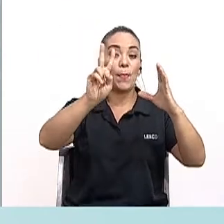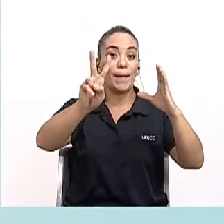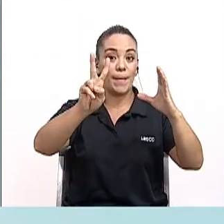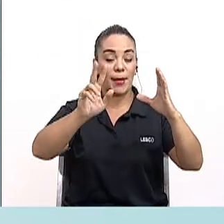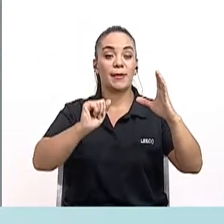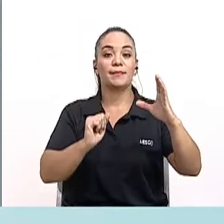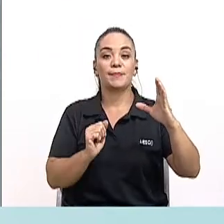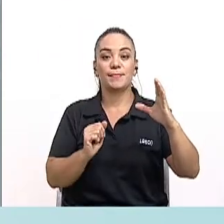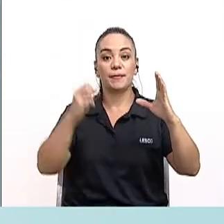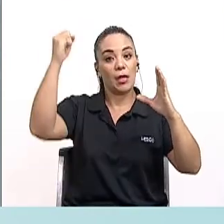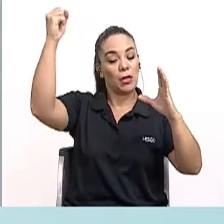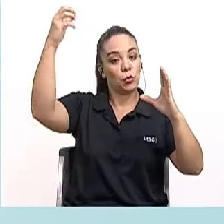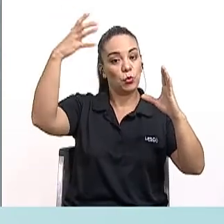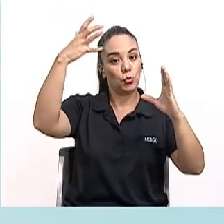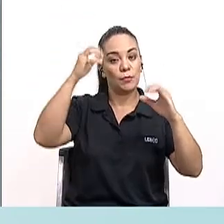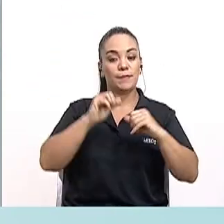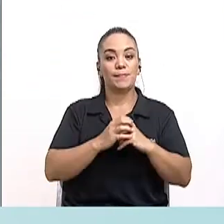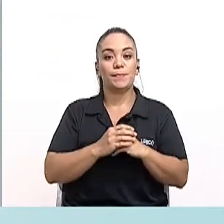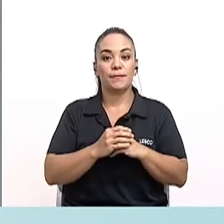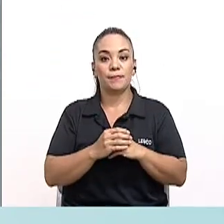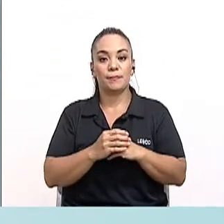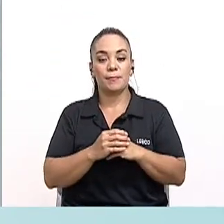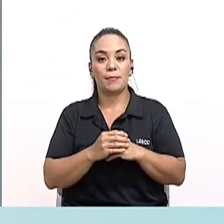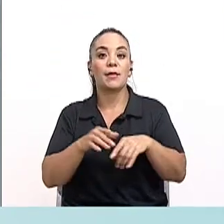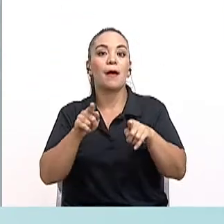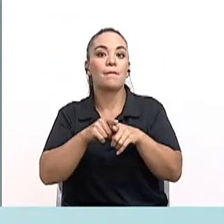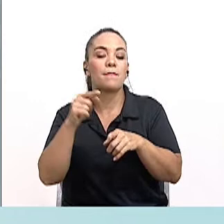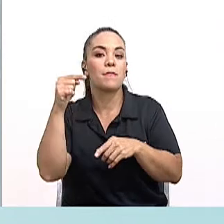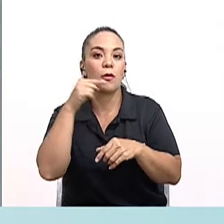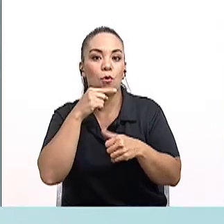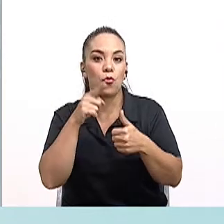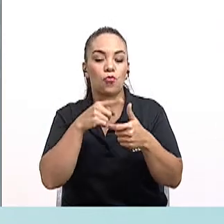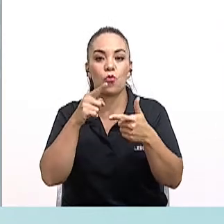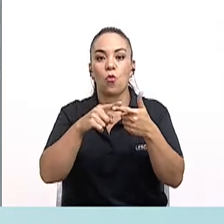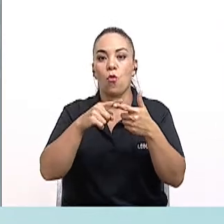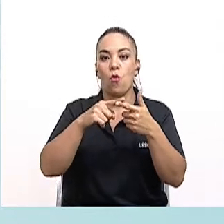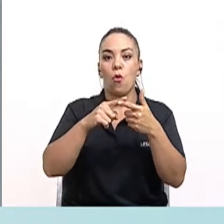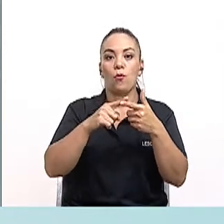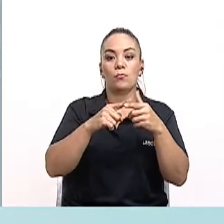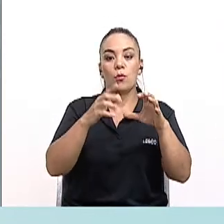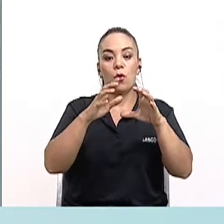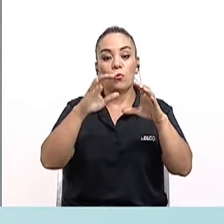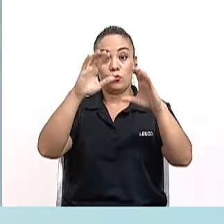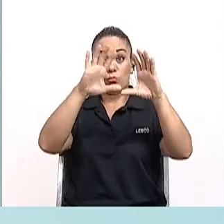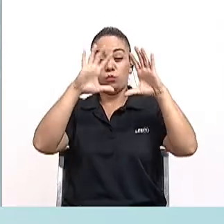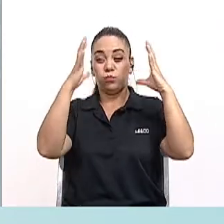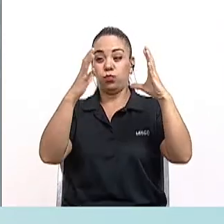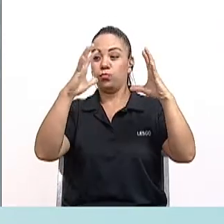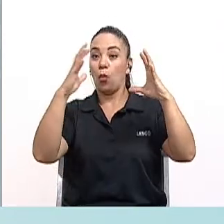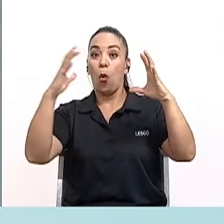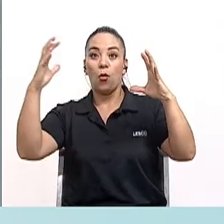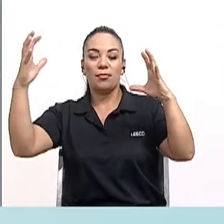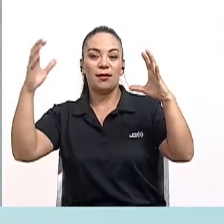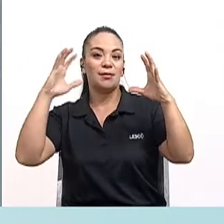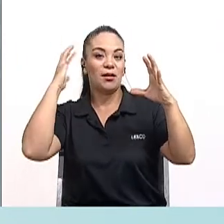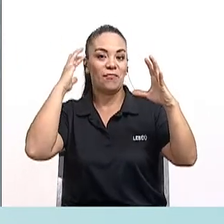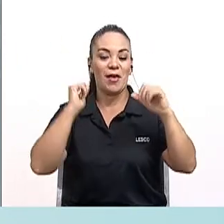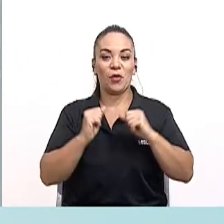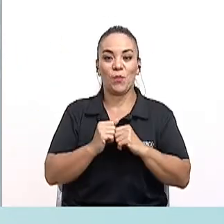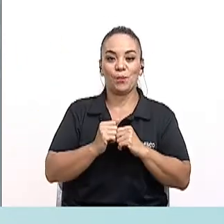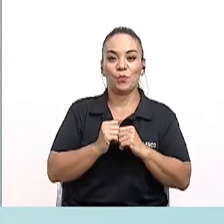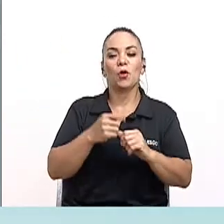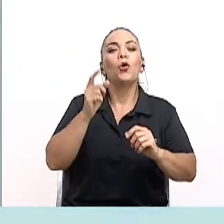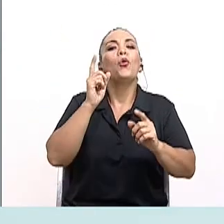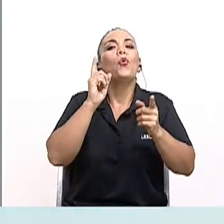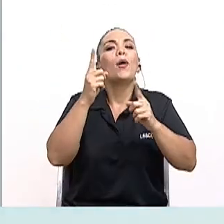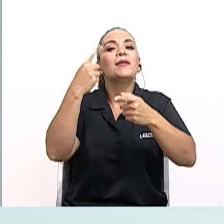visible, la radiación infrarrojo, las microondas y las ondas de radio. ¿Y cuáles son las que provienen directamente del Sol?